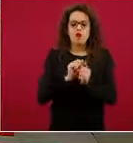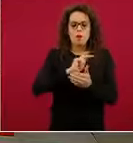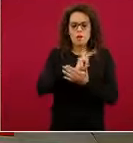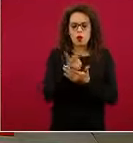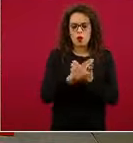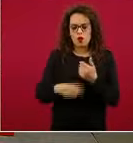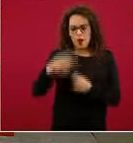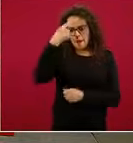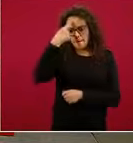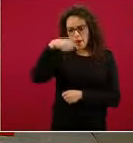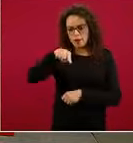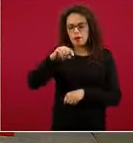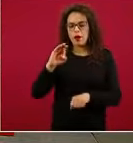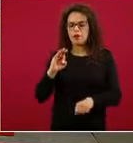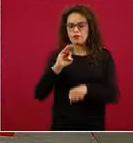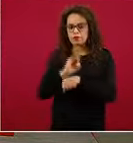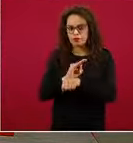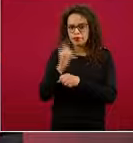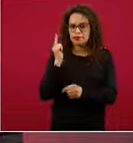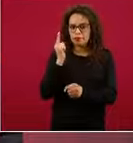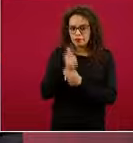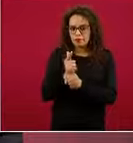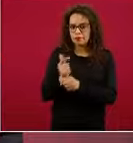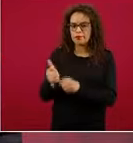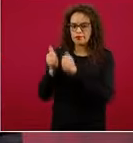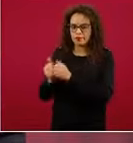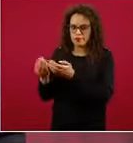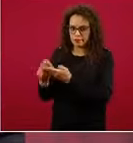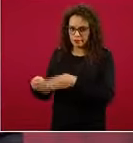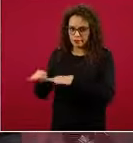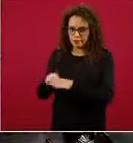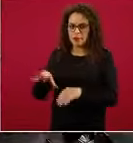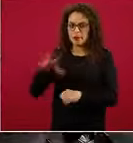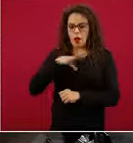detección, protección y resguardo que tiene la Ciudad de México.